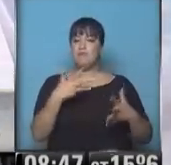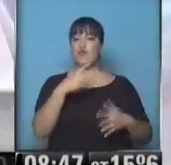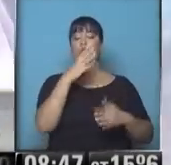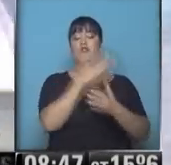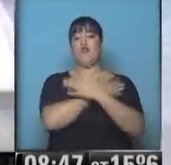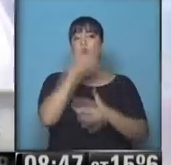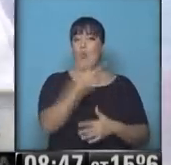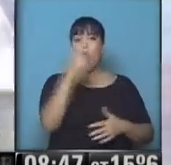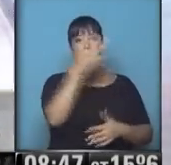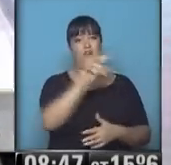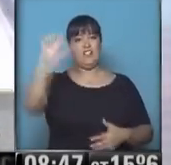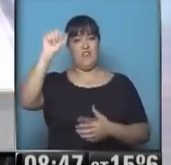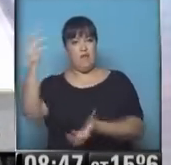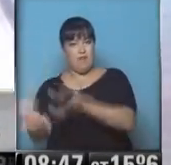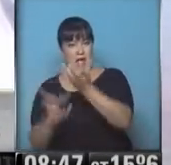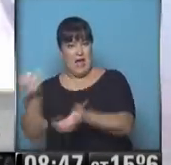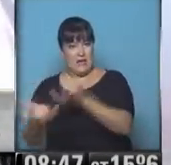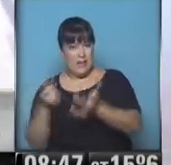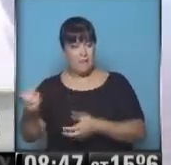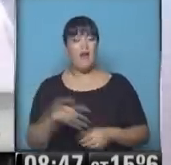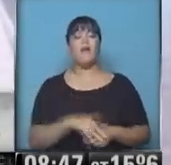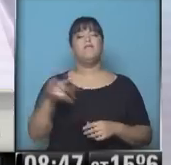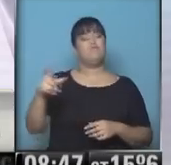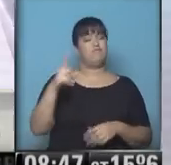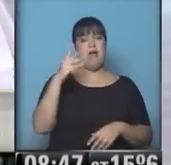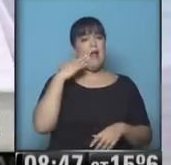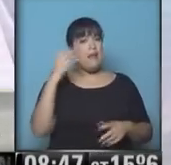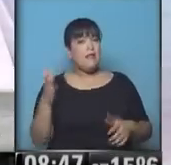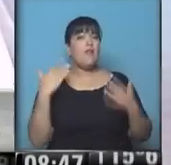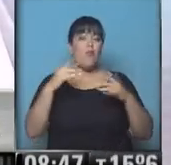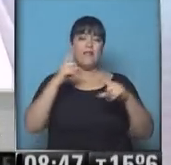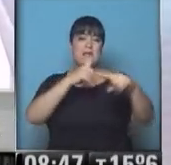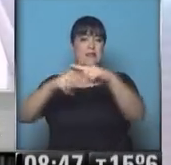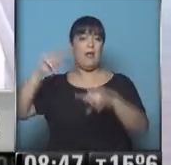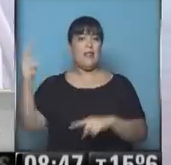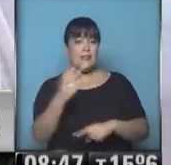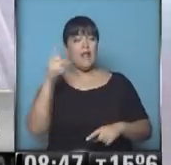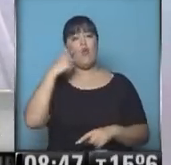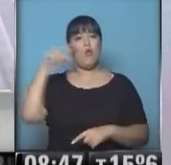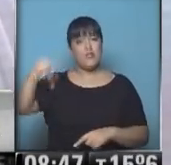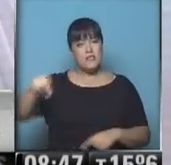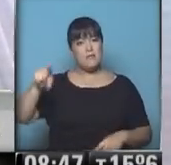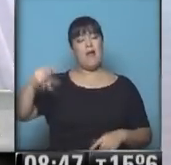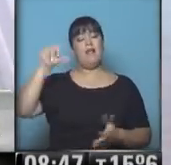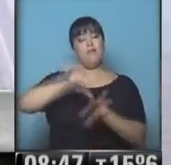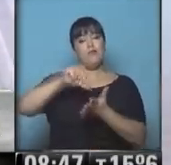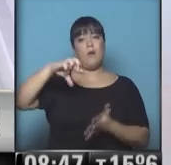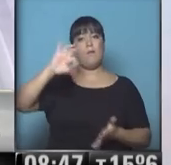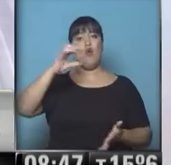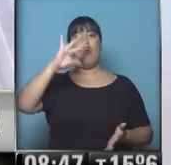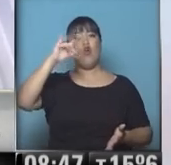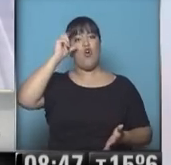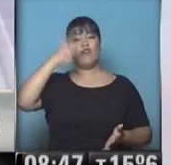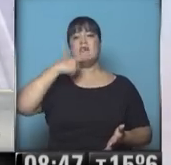serán inhumados a partir de las primeras horas de la tarde, tal vez en el cementerio municipal en la localidad de Pablo Podestá. Una